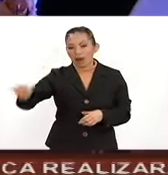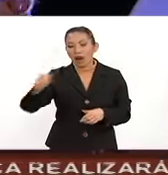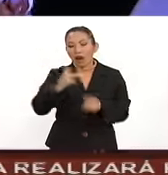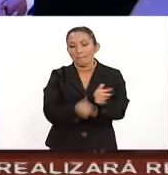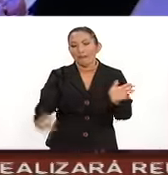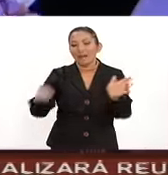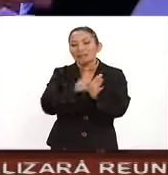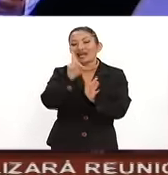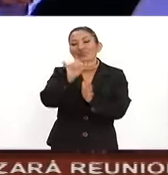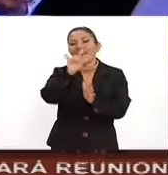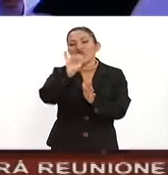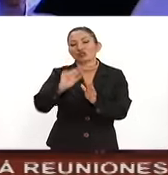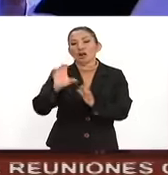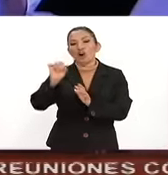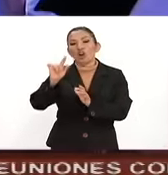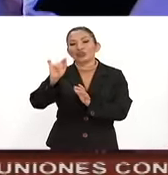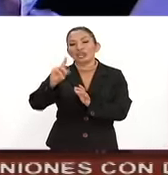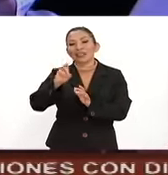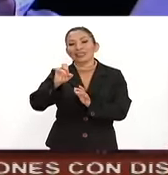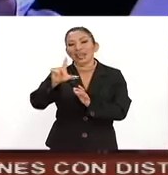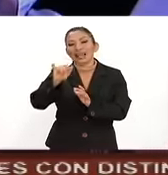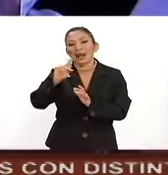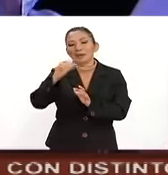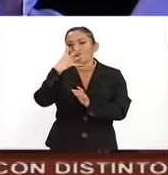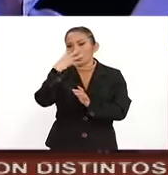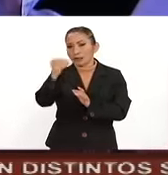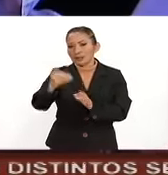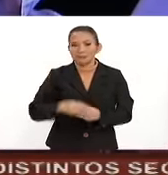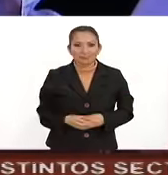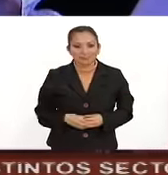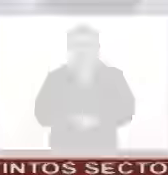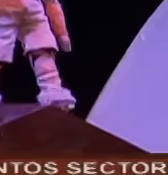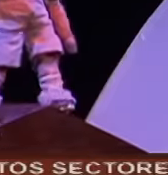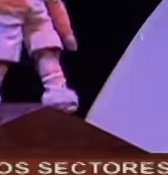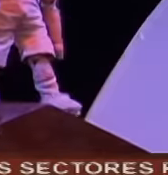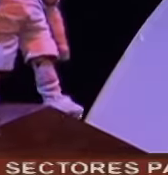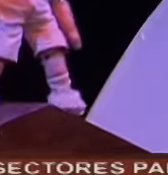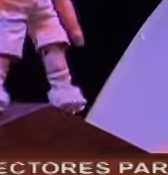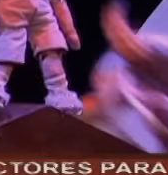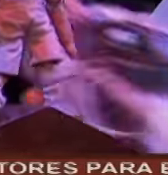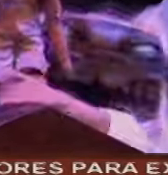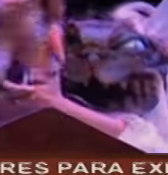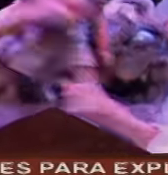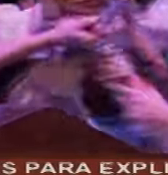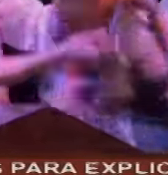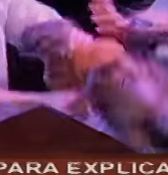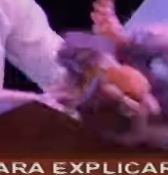de la Conchita, en la Colonia del Carmen, Coyoacán. Un ligero